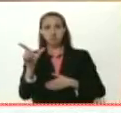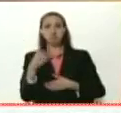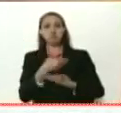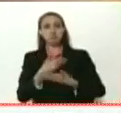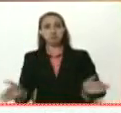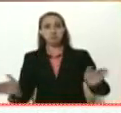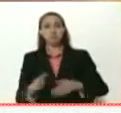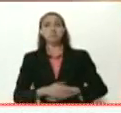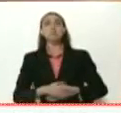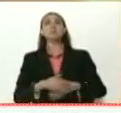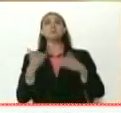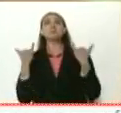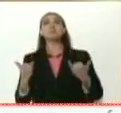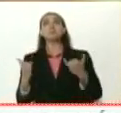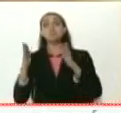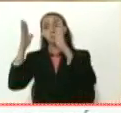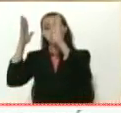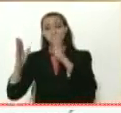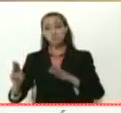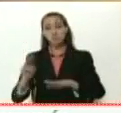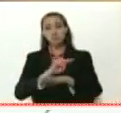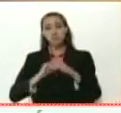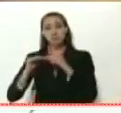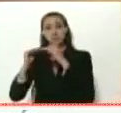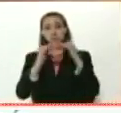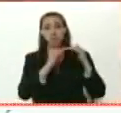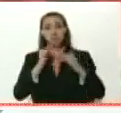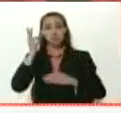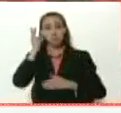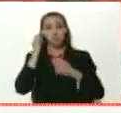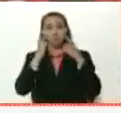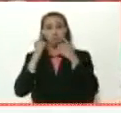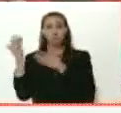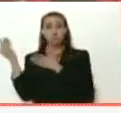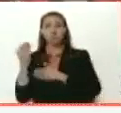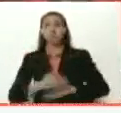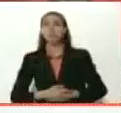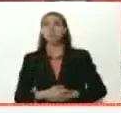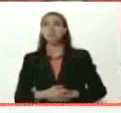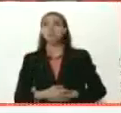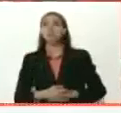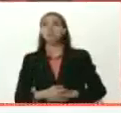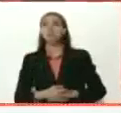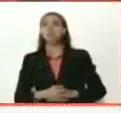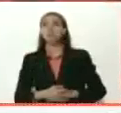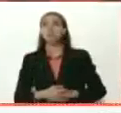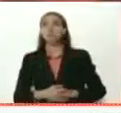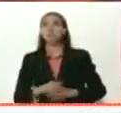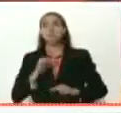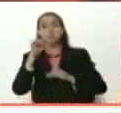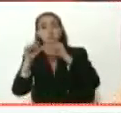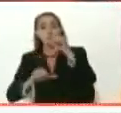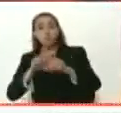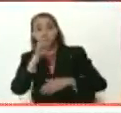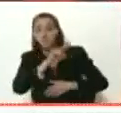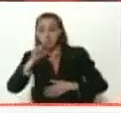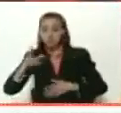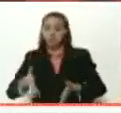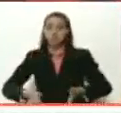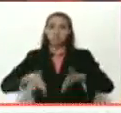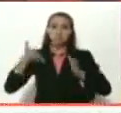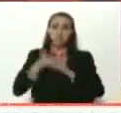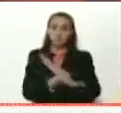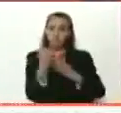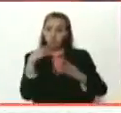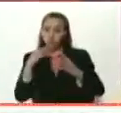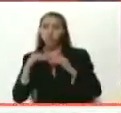A esta hora escuchamos a la ministra para la Mujer y la Igualdad de Género, Asia Villegas. Del siglo XXI nos permitió alcanzar condiciones materiales